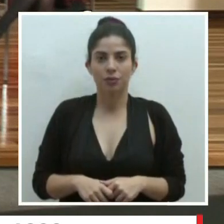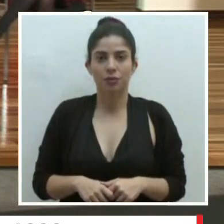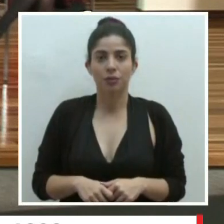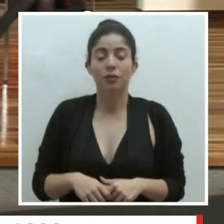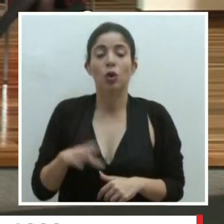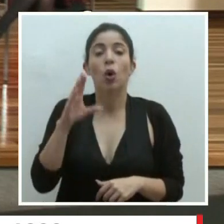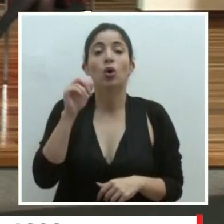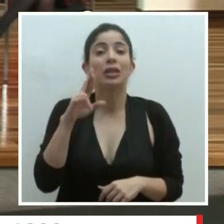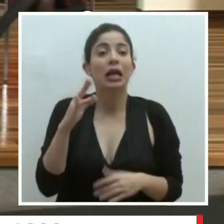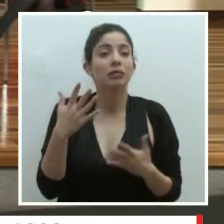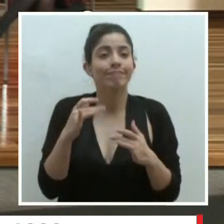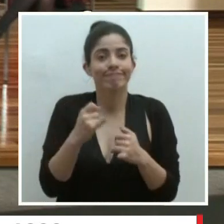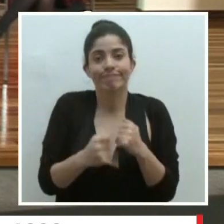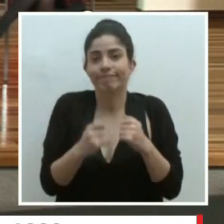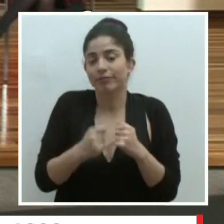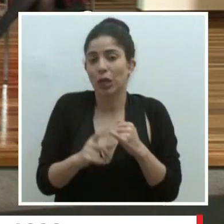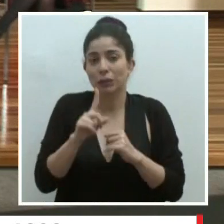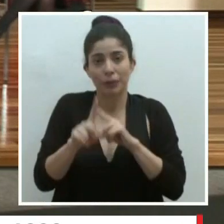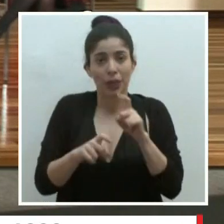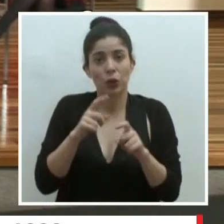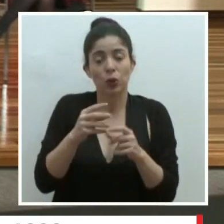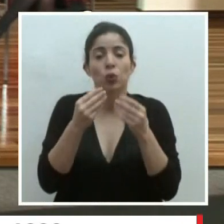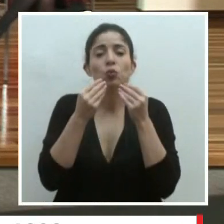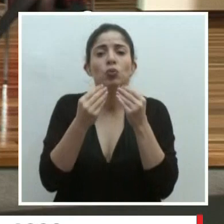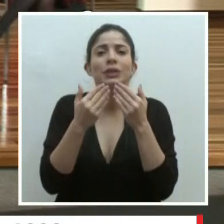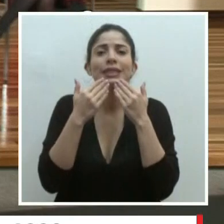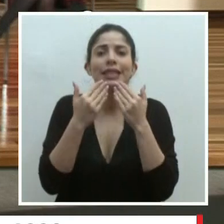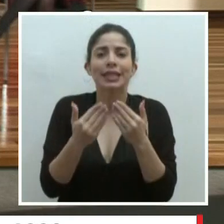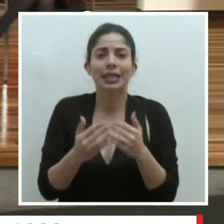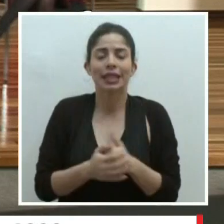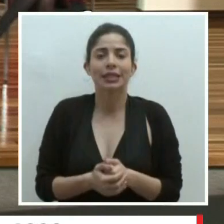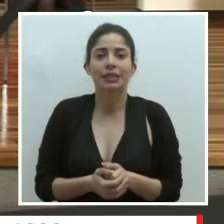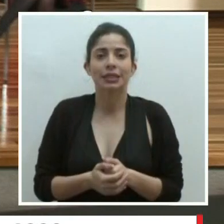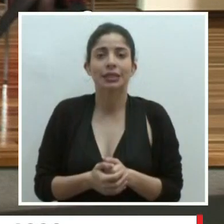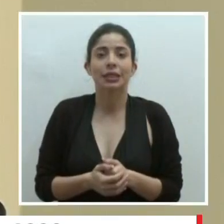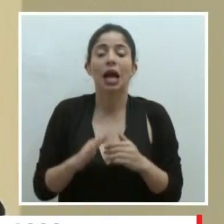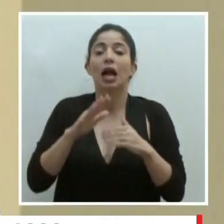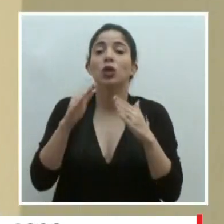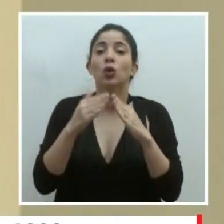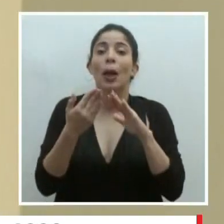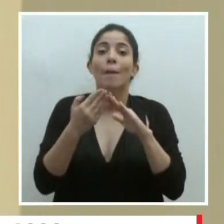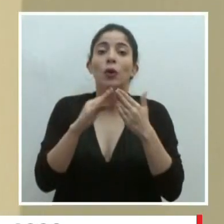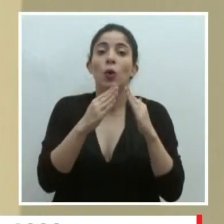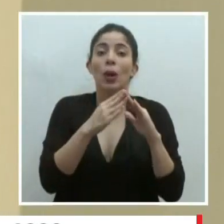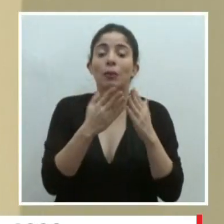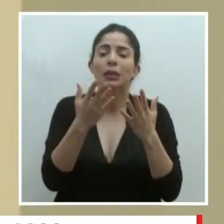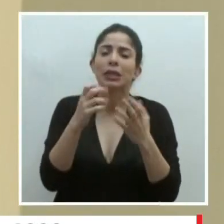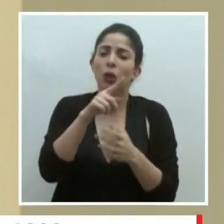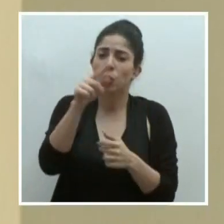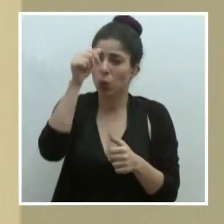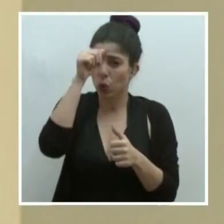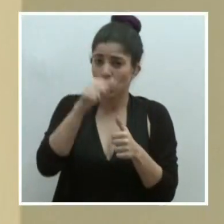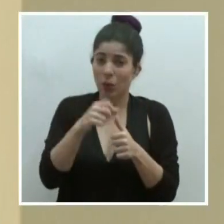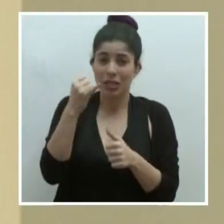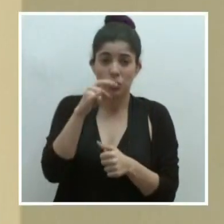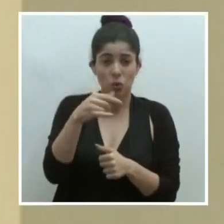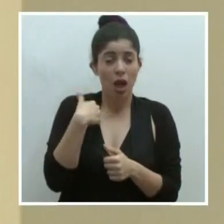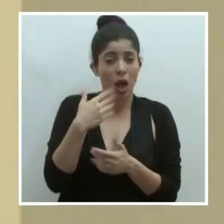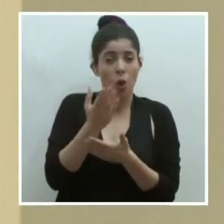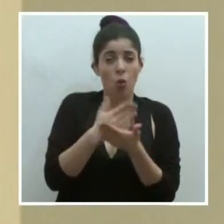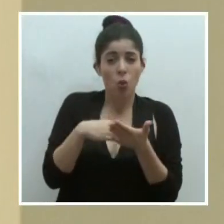Oscar, ya finalizamos el periodo de consultas. Muchas gracias. A la población le queremos recordar que si tienen dudas